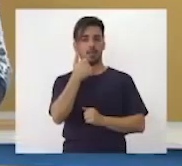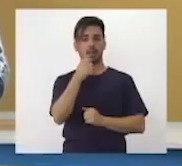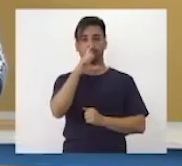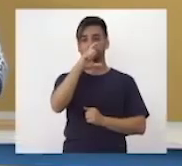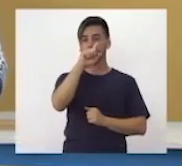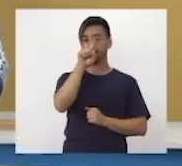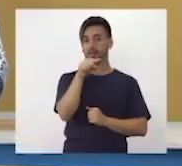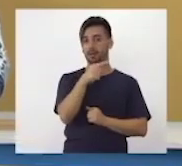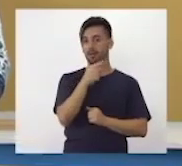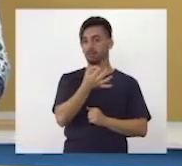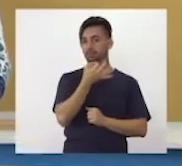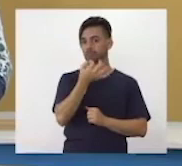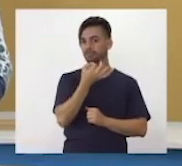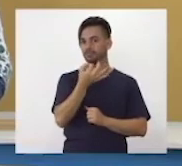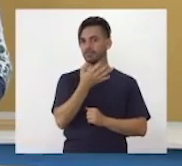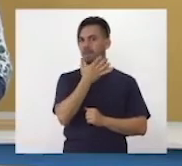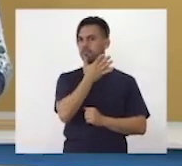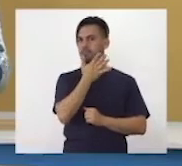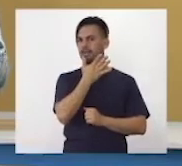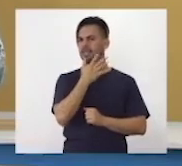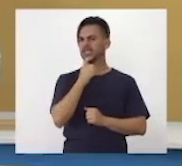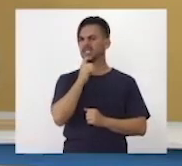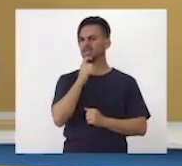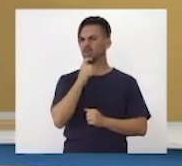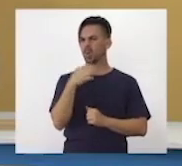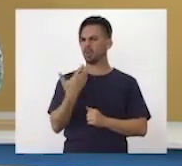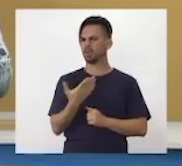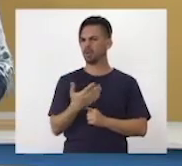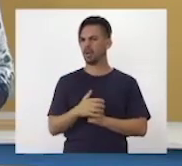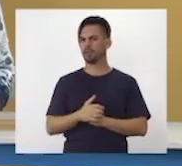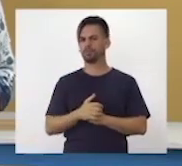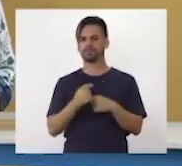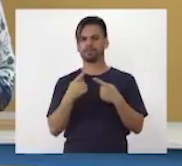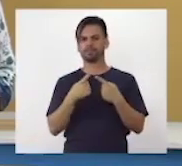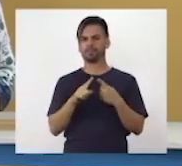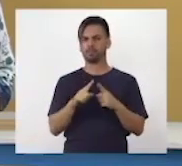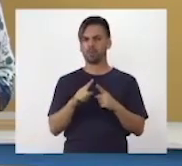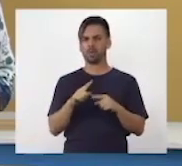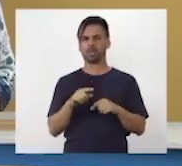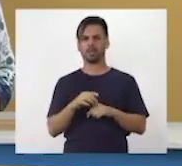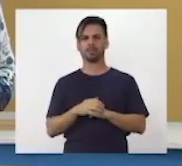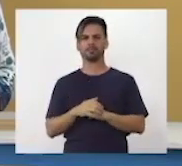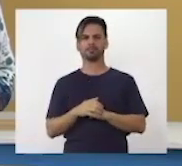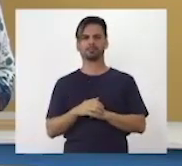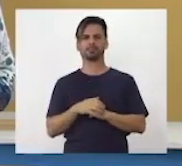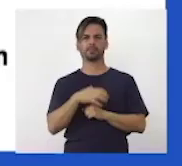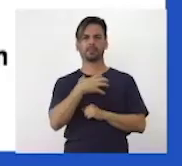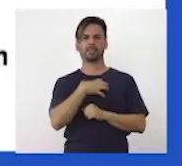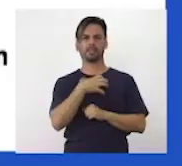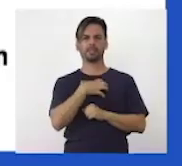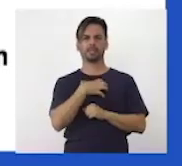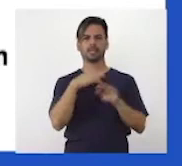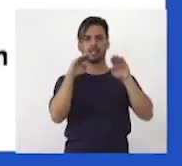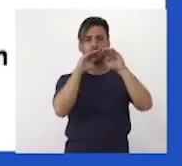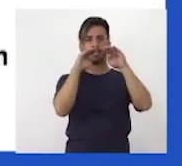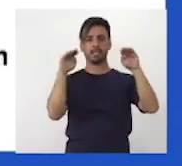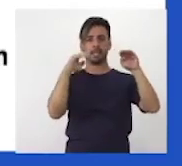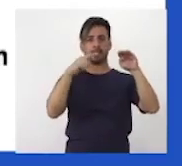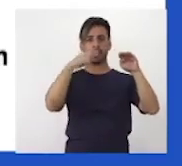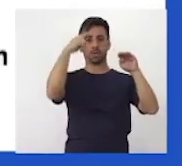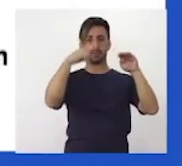Parece más complicado porque en el numerador hay un polinomio que tiene 3 términos.